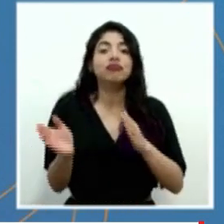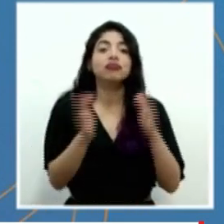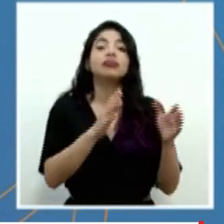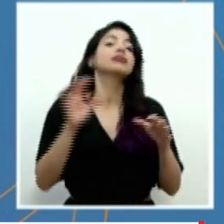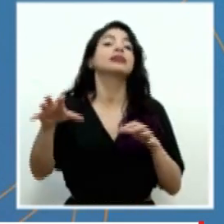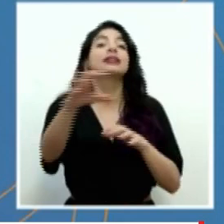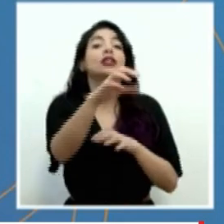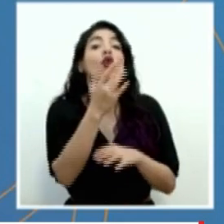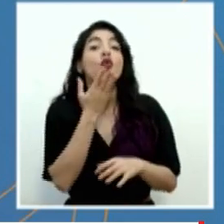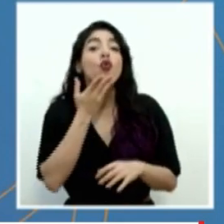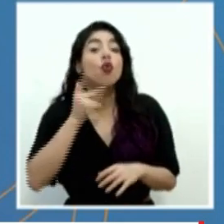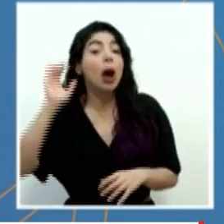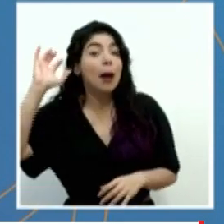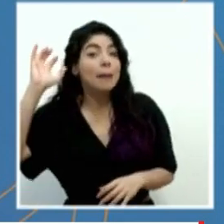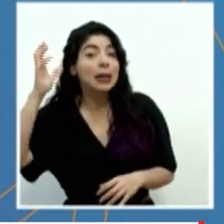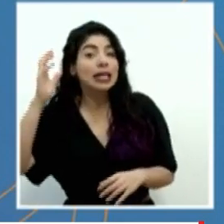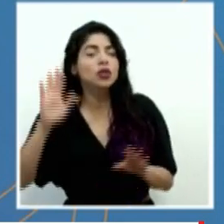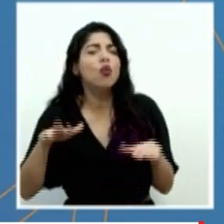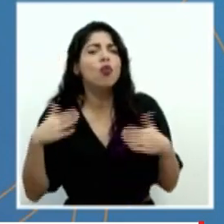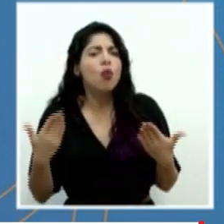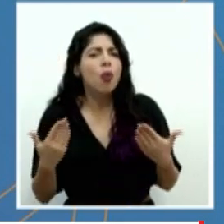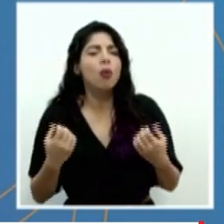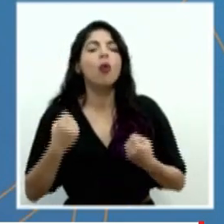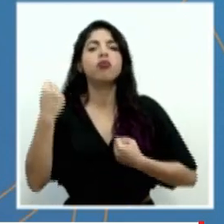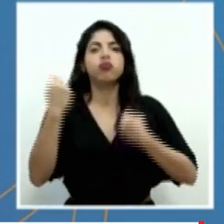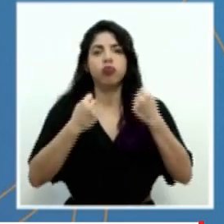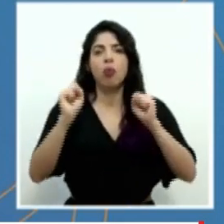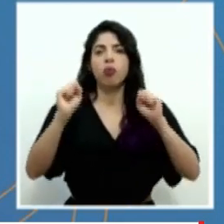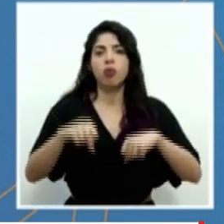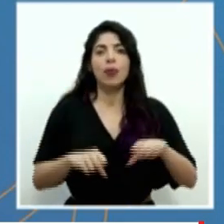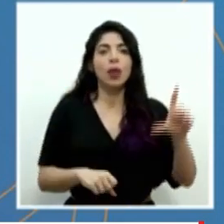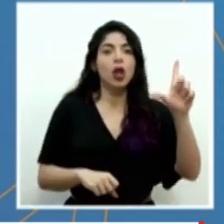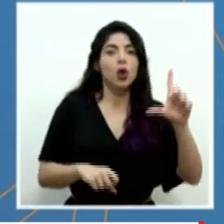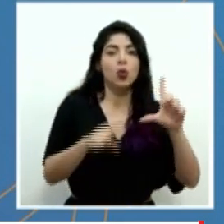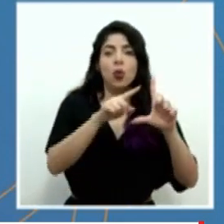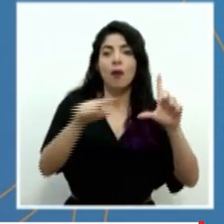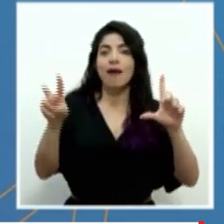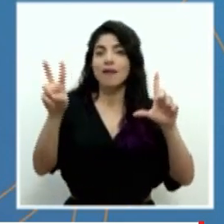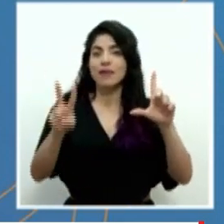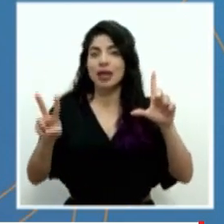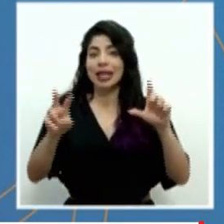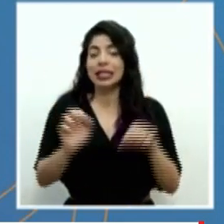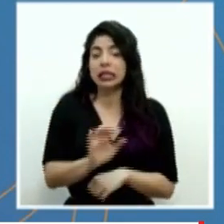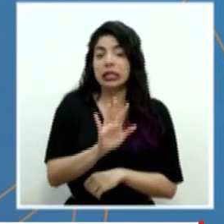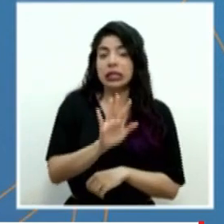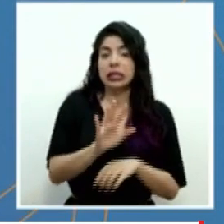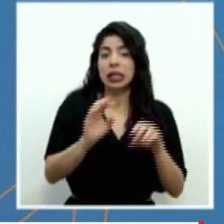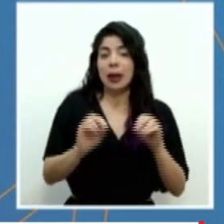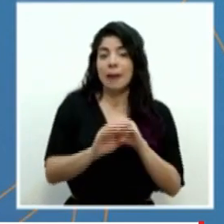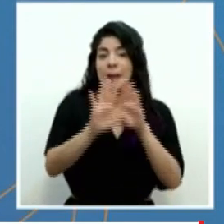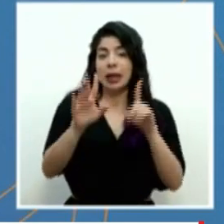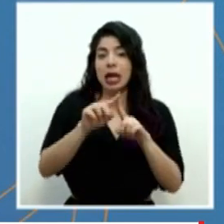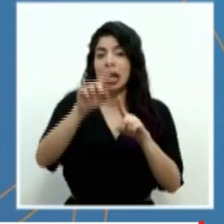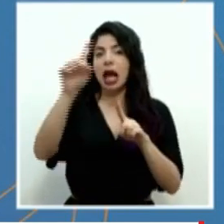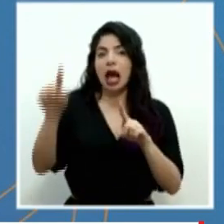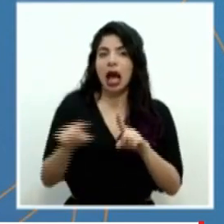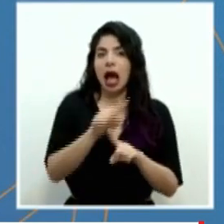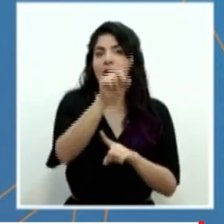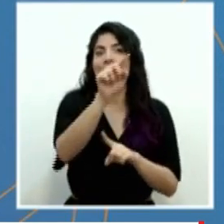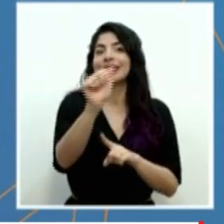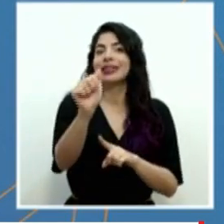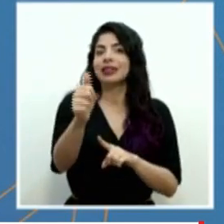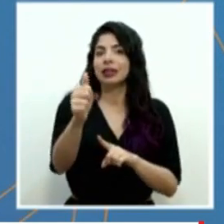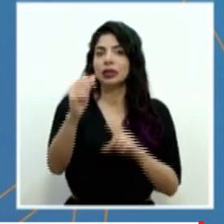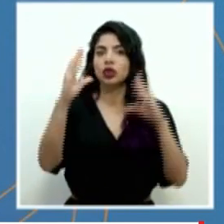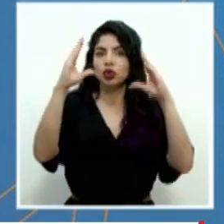los cantones de alerta amarilla se podrá circular de lunes a viernes de las 5 de la mañana a las 10 de